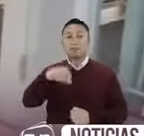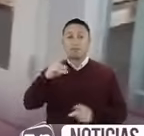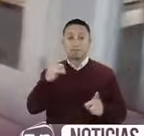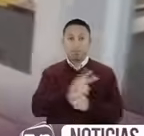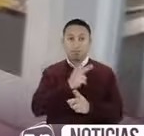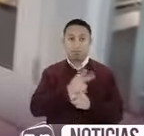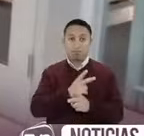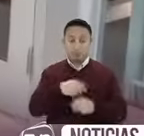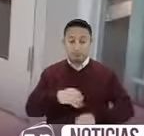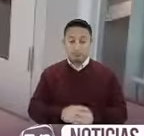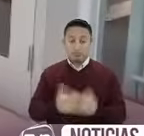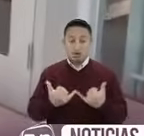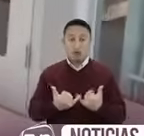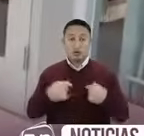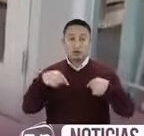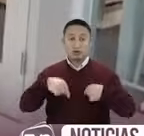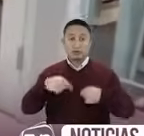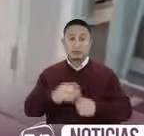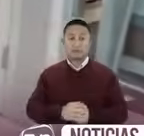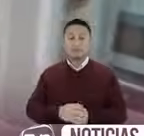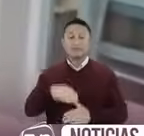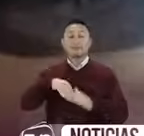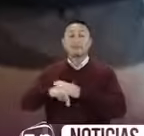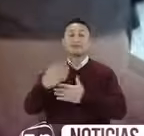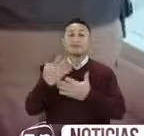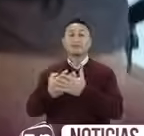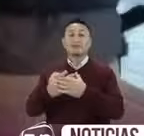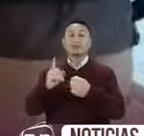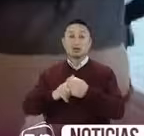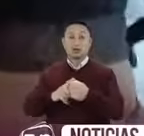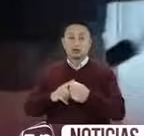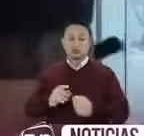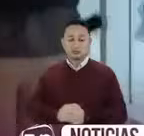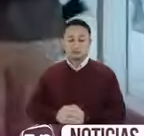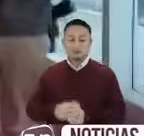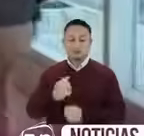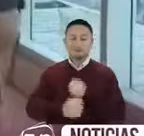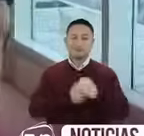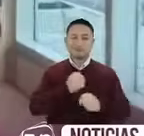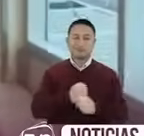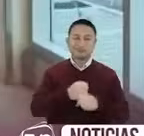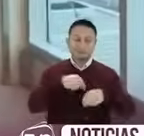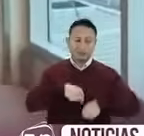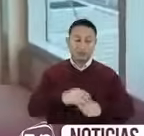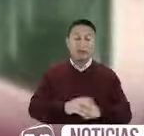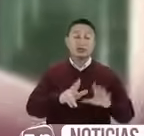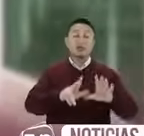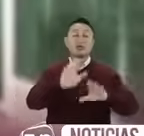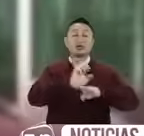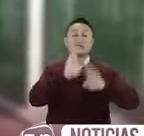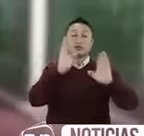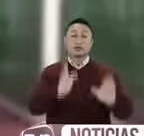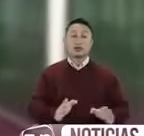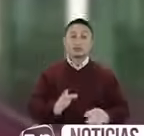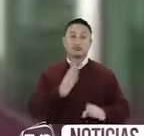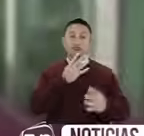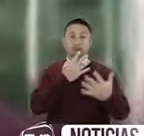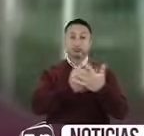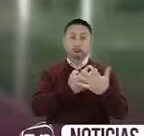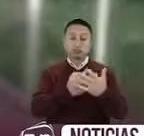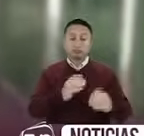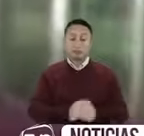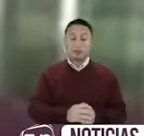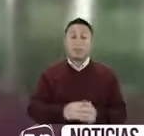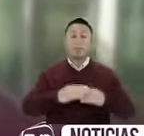se encuentra ingresado en una cárcel de Quito. En lo que va del año se han detenido a 8 ecuatorianos en países como Panamá, Perú